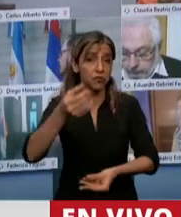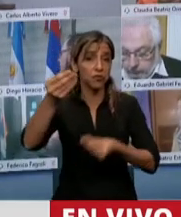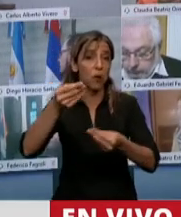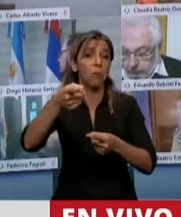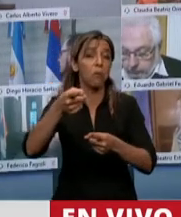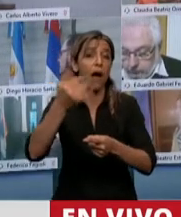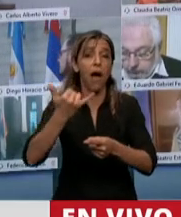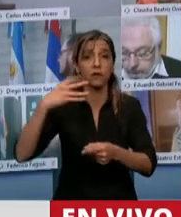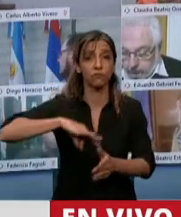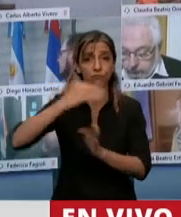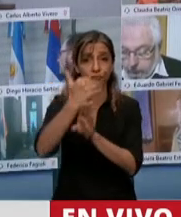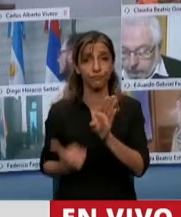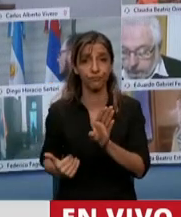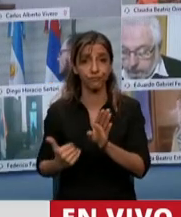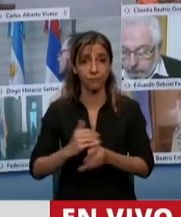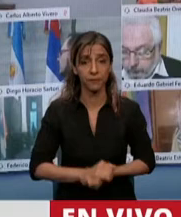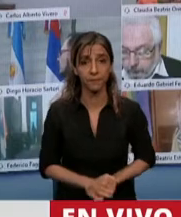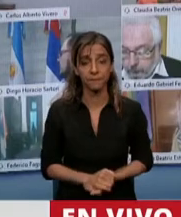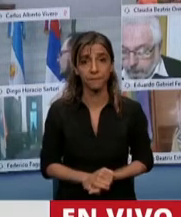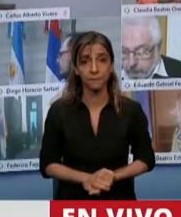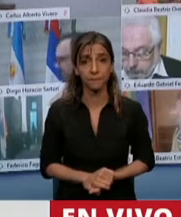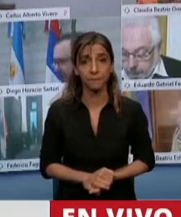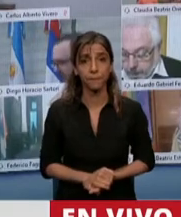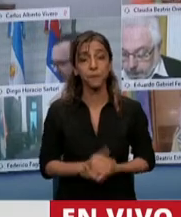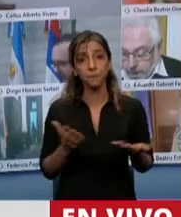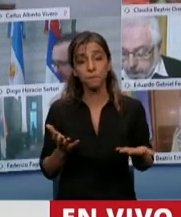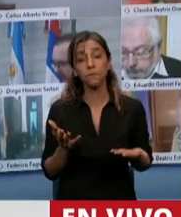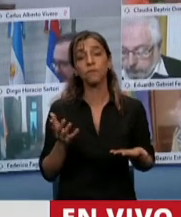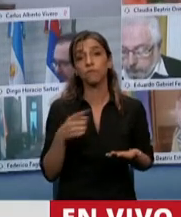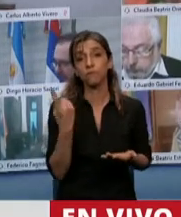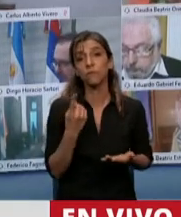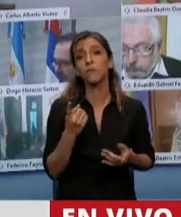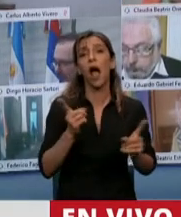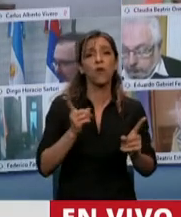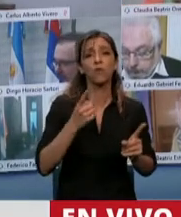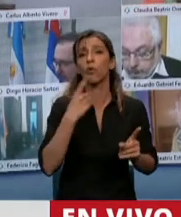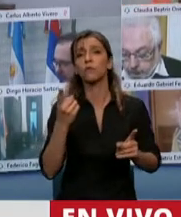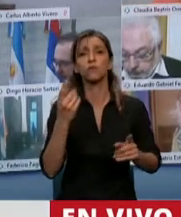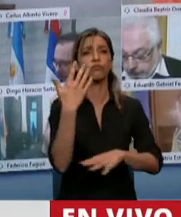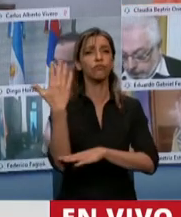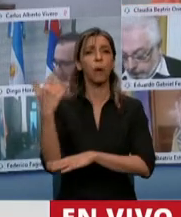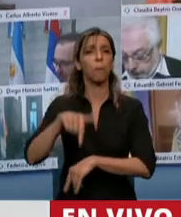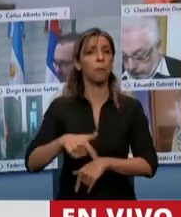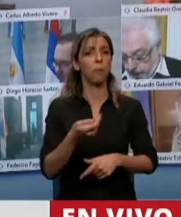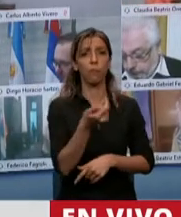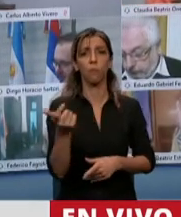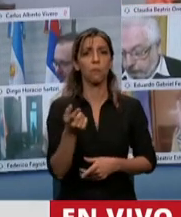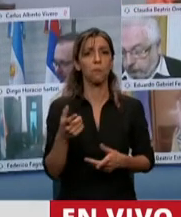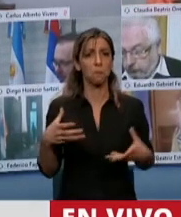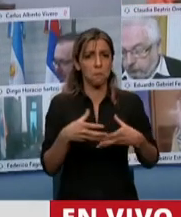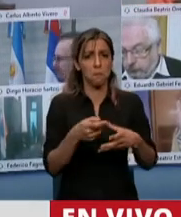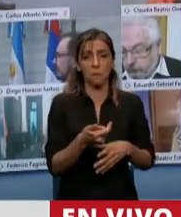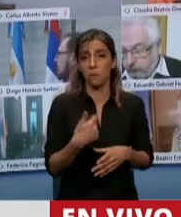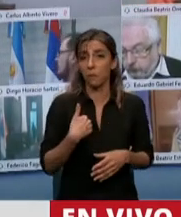se ha dicho mucho también respecto a las expresiones en minoría, presidente, pero el artículo 36 bis